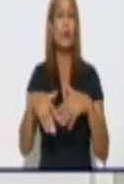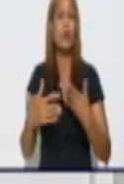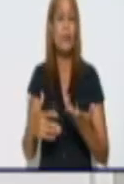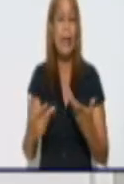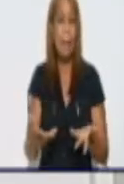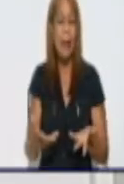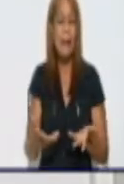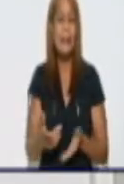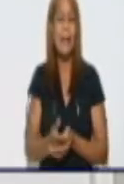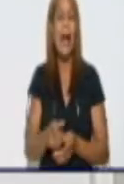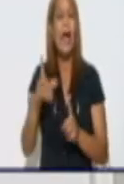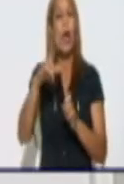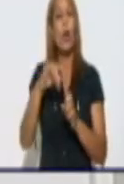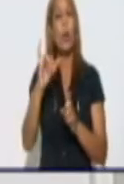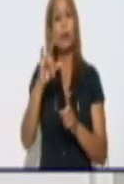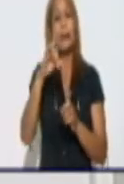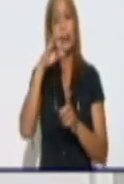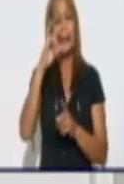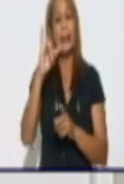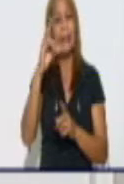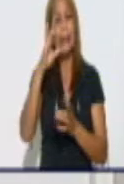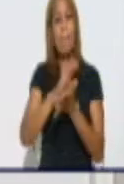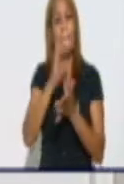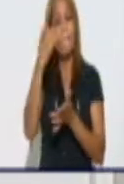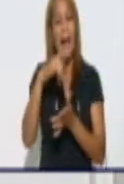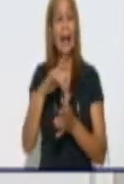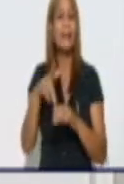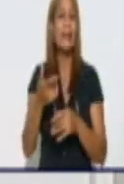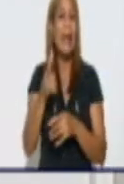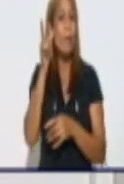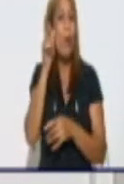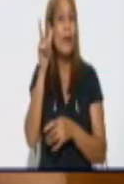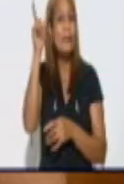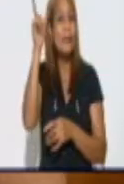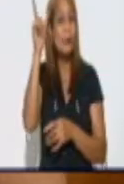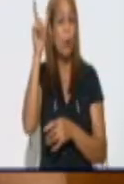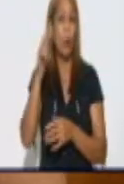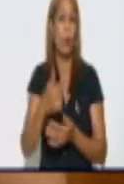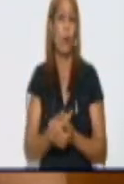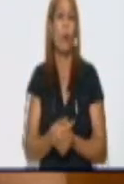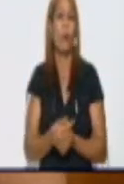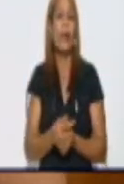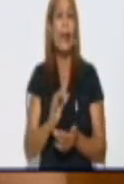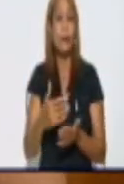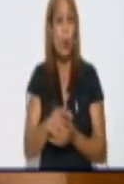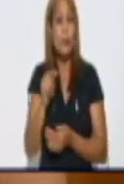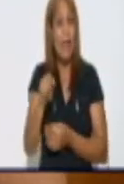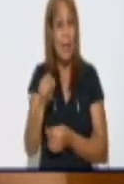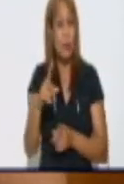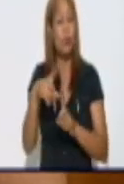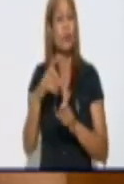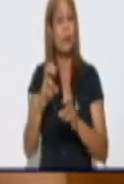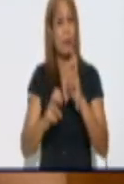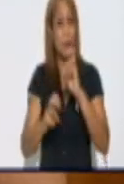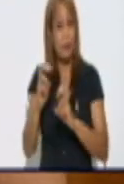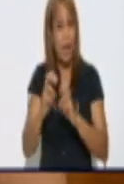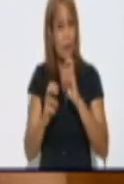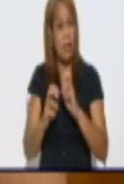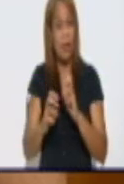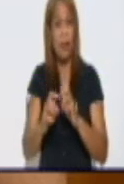Ahora, Tínima de Bueycito es otro caso. Esa bomba se trajo de los talleres nacionales y le volvió a pasar lo